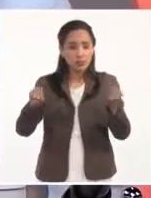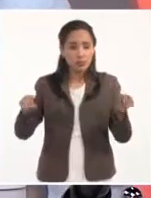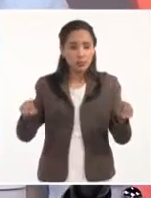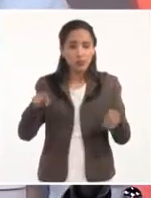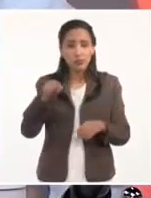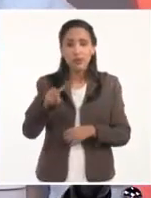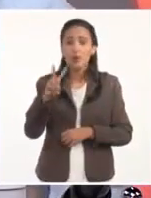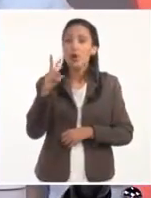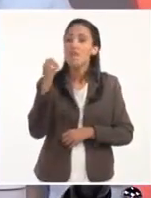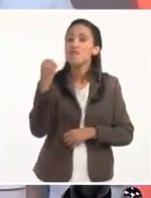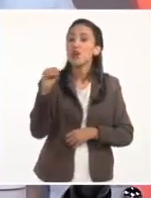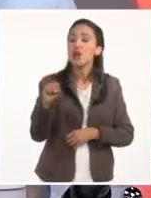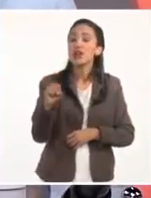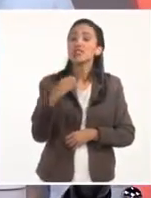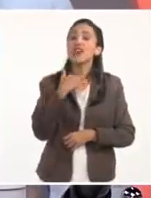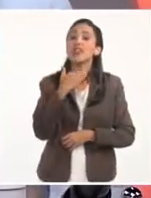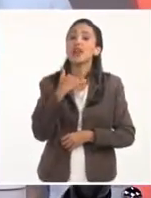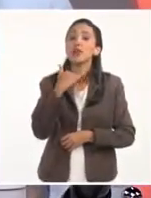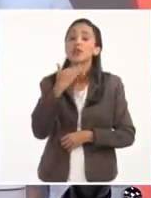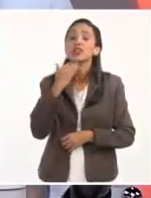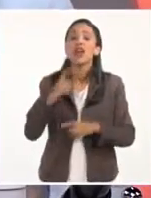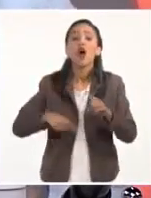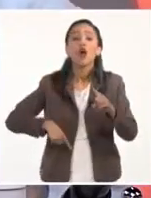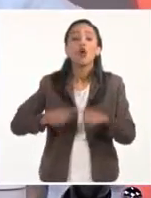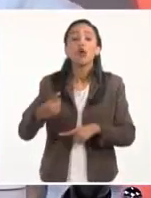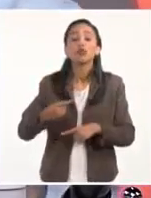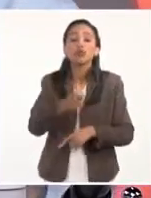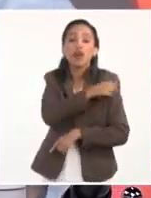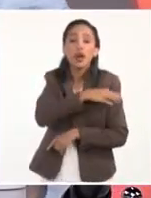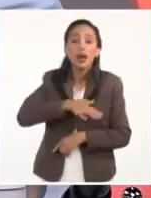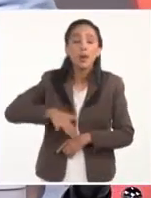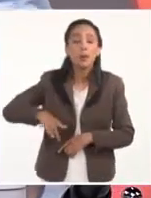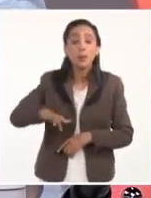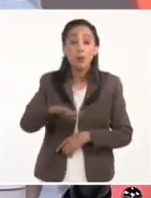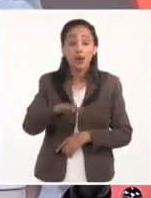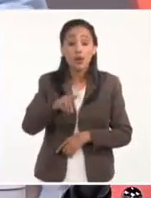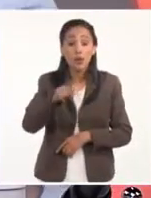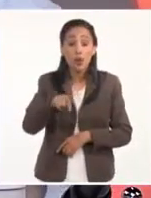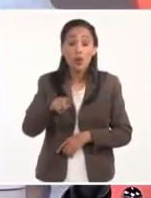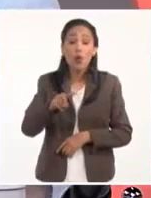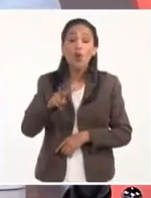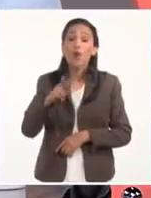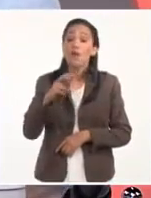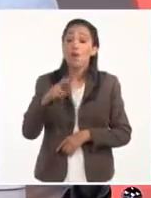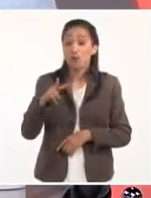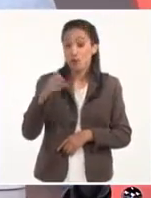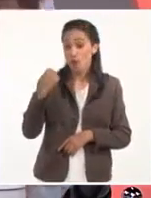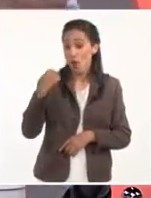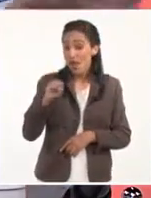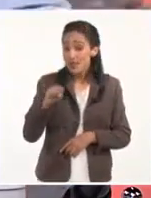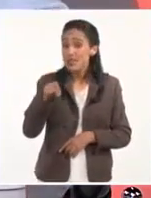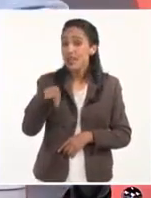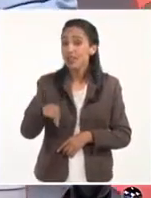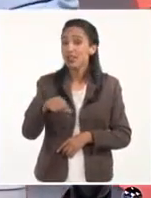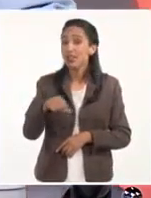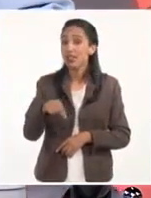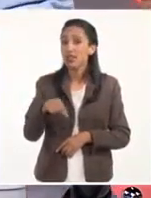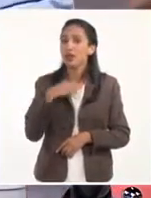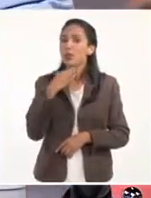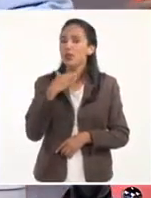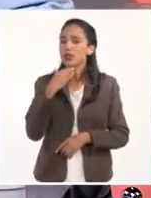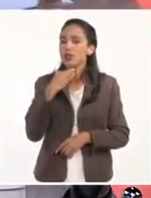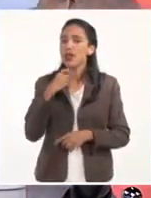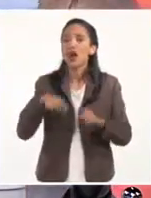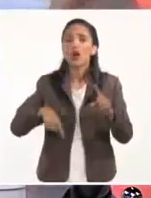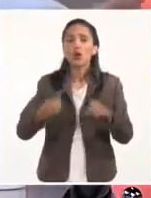policial contra el pueblo o la violencia de la policía contra el pueblo y tiene todo su derecho